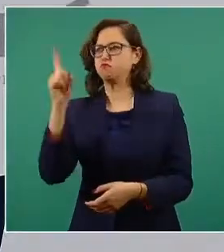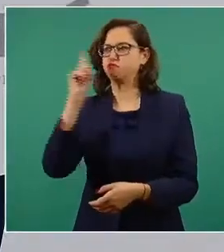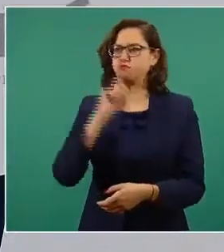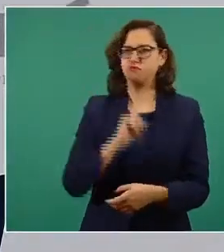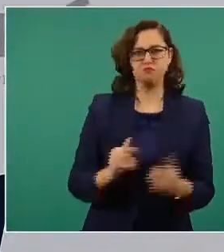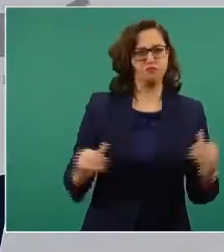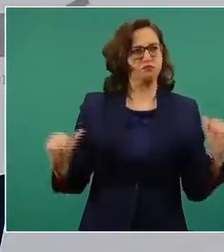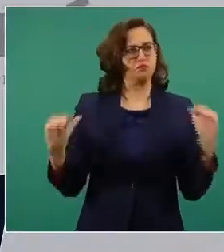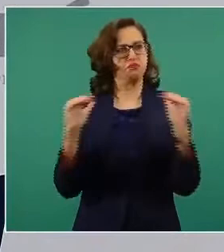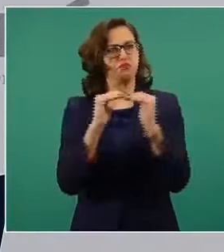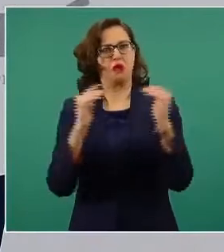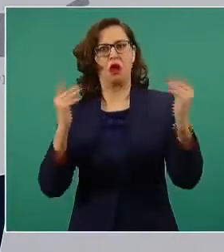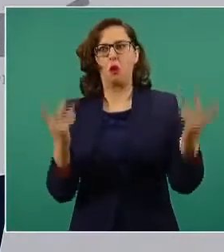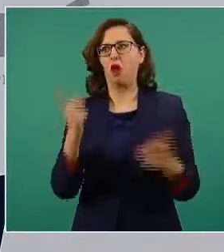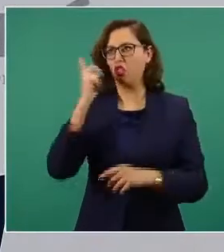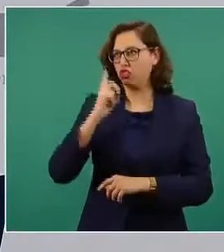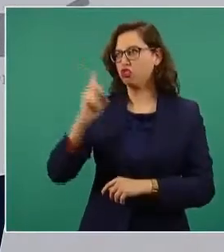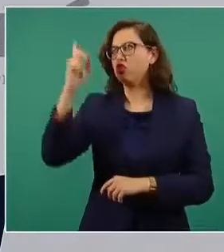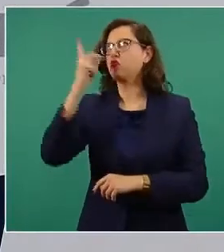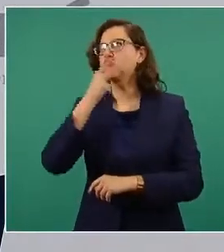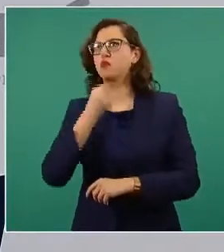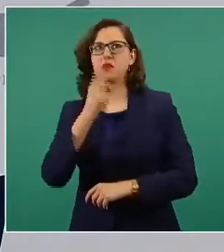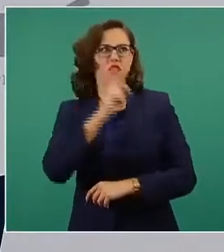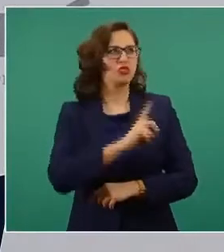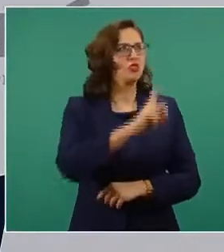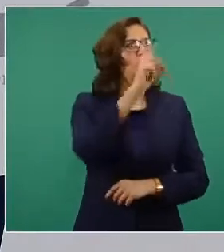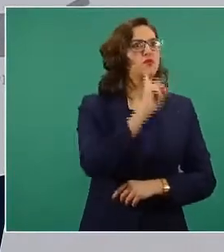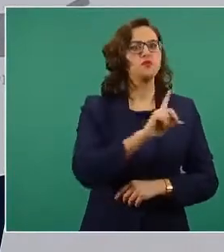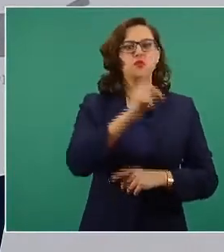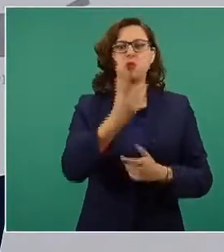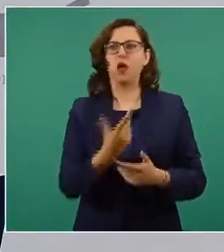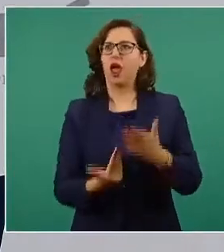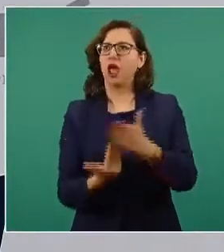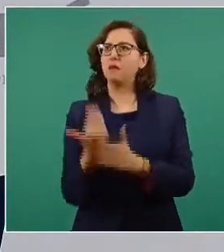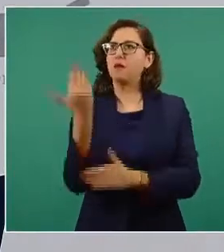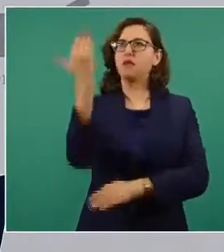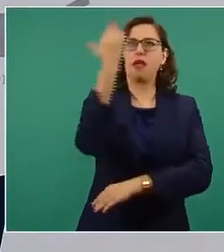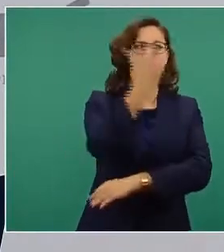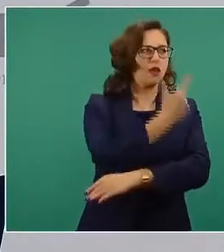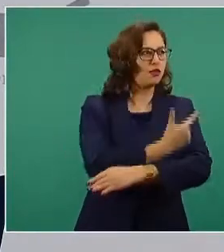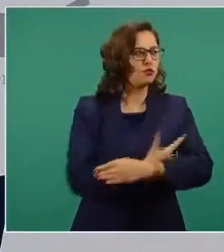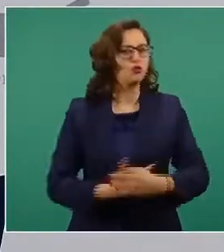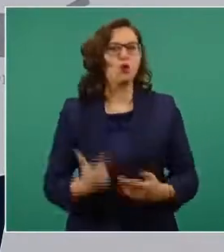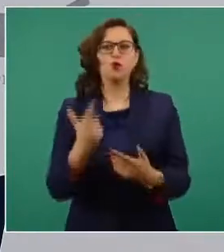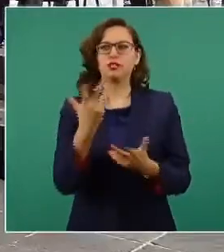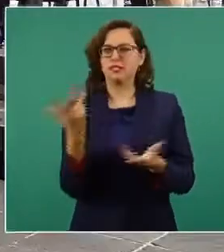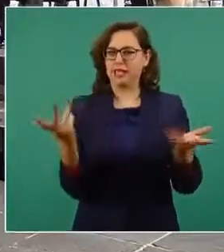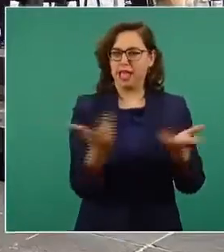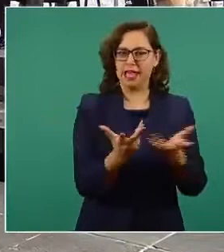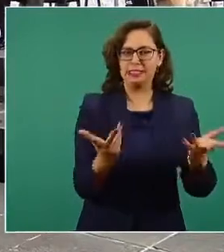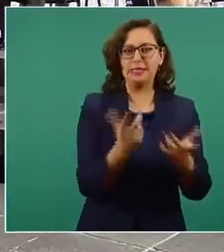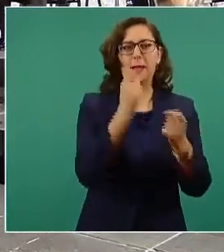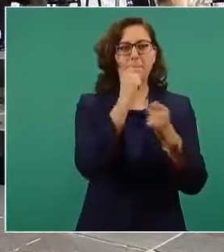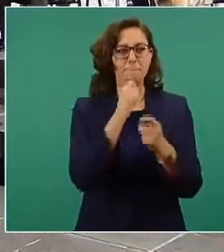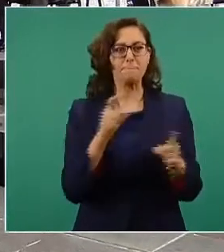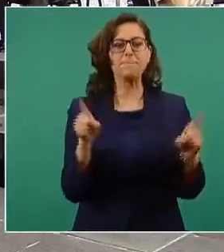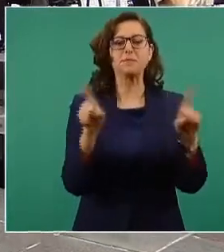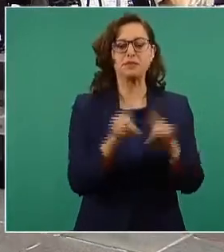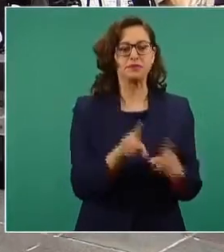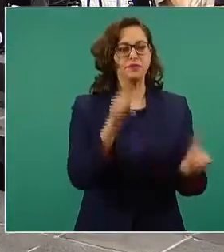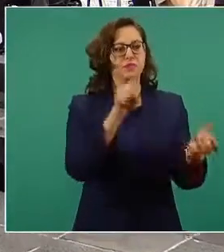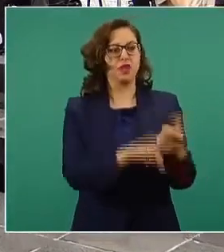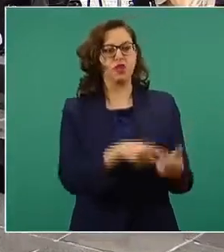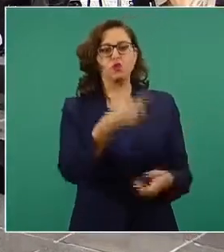masculina, la construcción cotidiana le ofrenda al día y a la noche, la construcción constitucional y política de